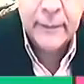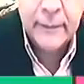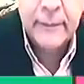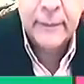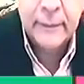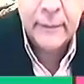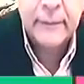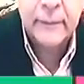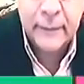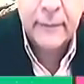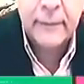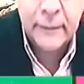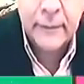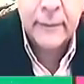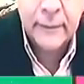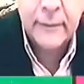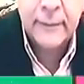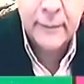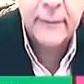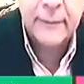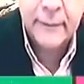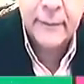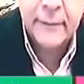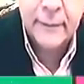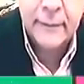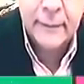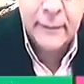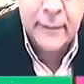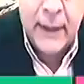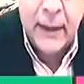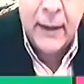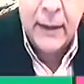nuestras exportaciones vayan en incremento en los próximos meses